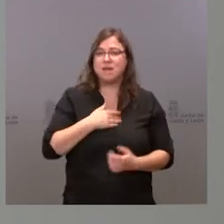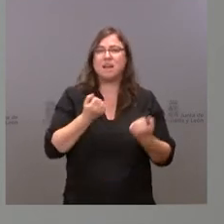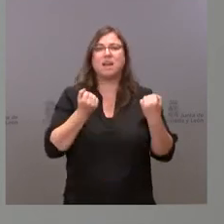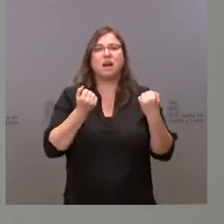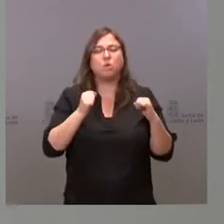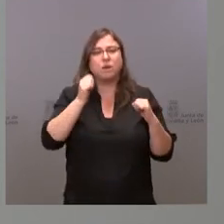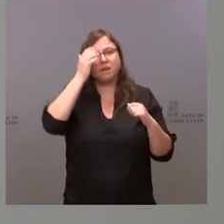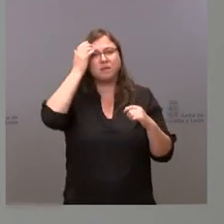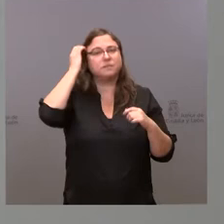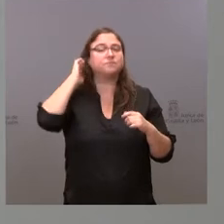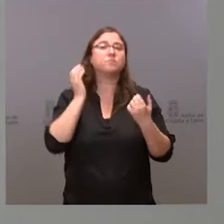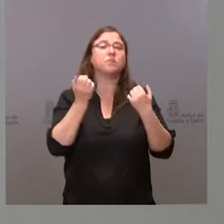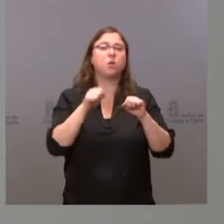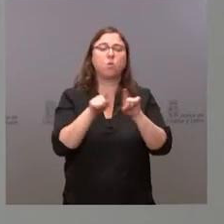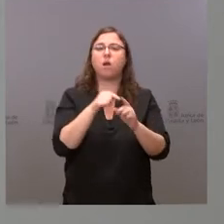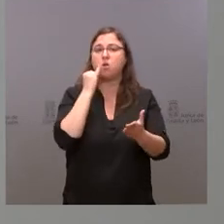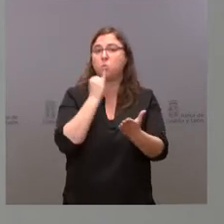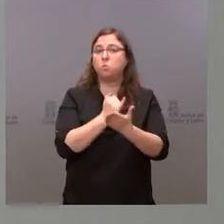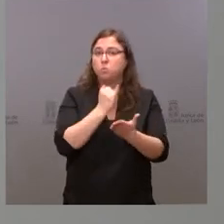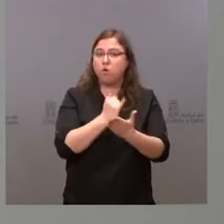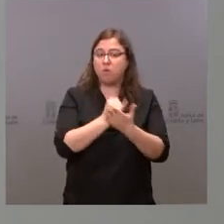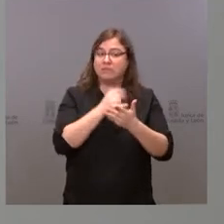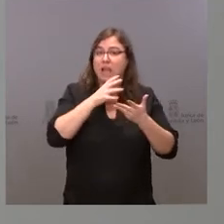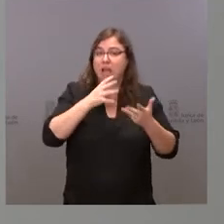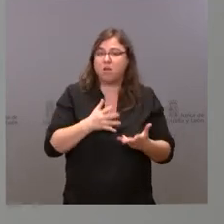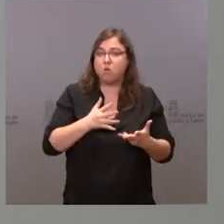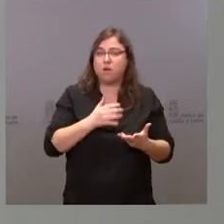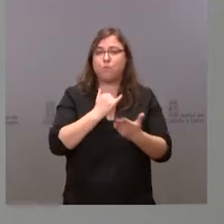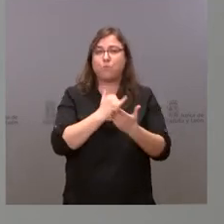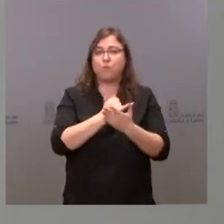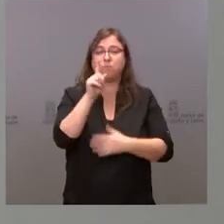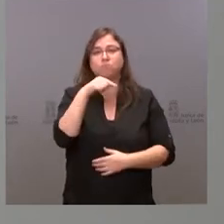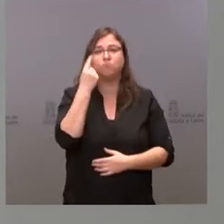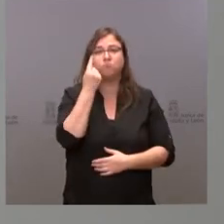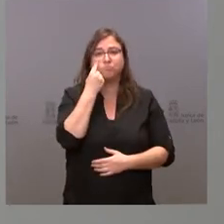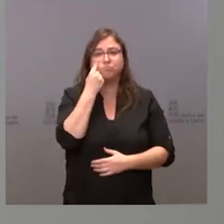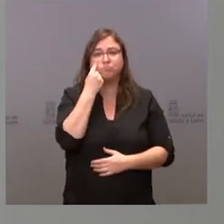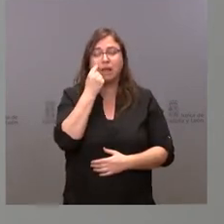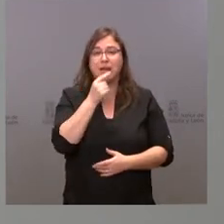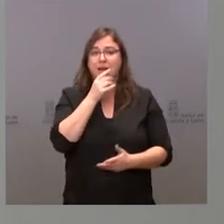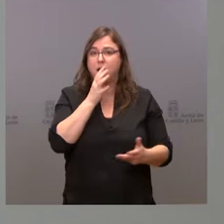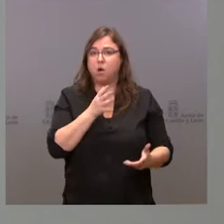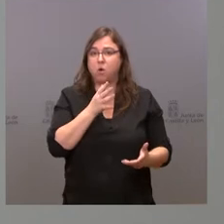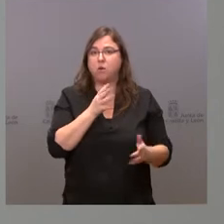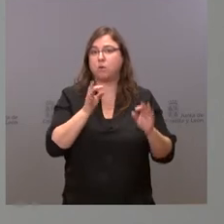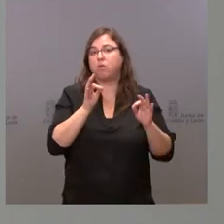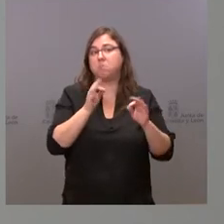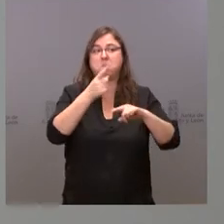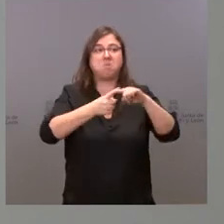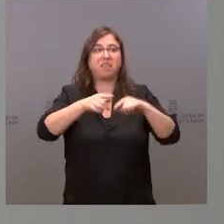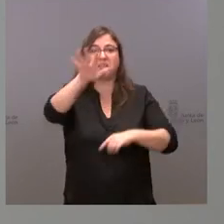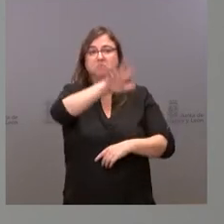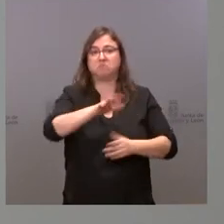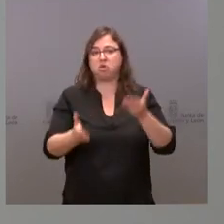de realización de pruebas en este momento de pruebas de detección de pedías que está dentro de lo que es la media nacional